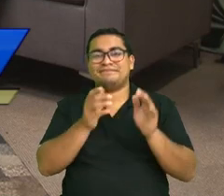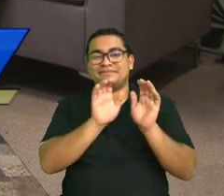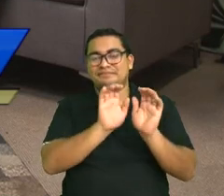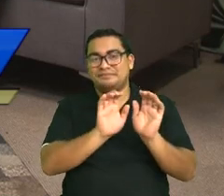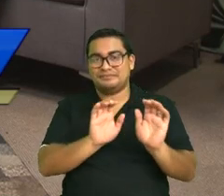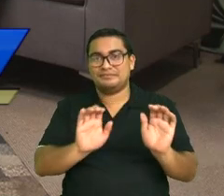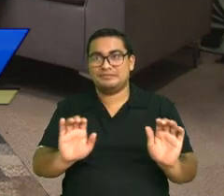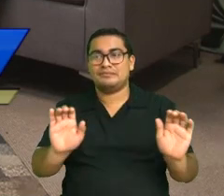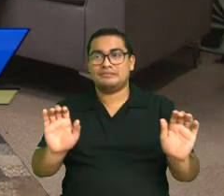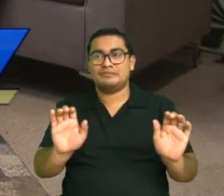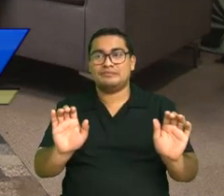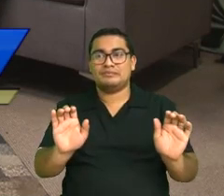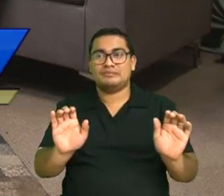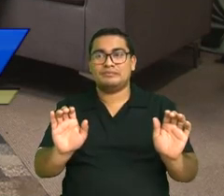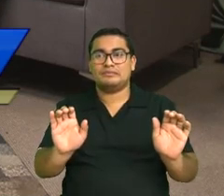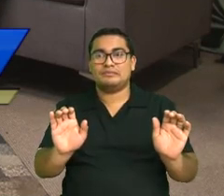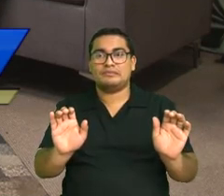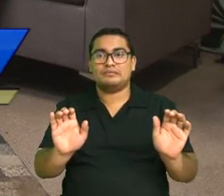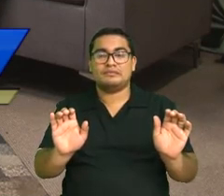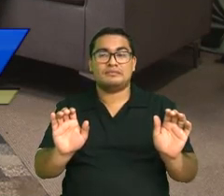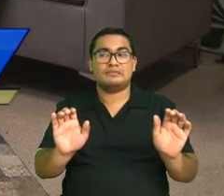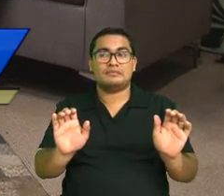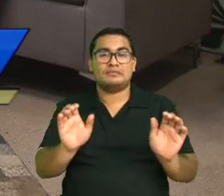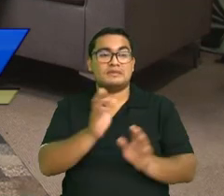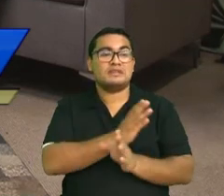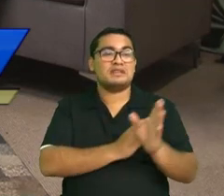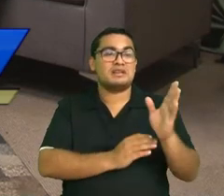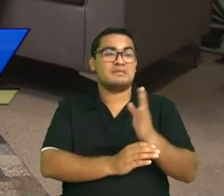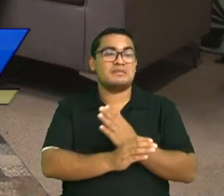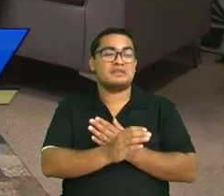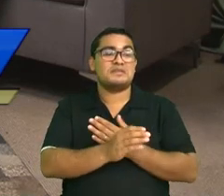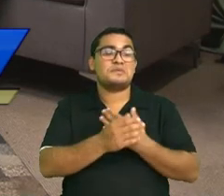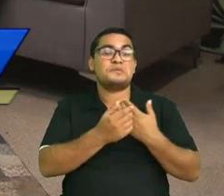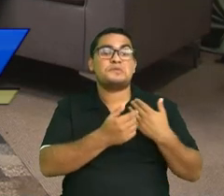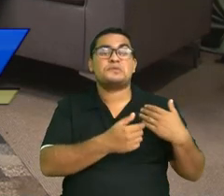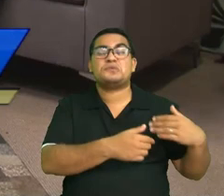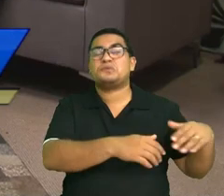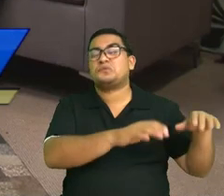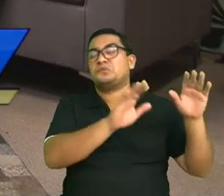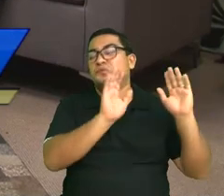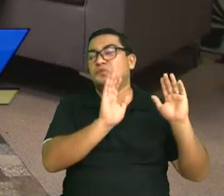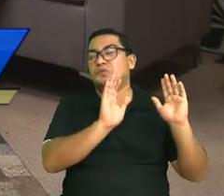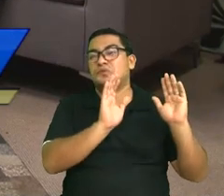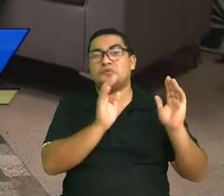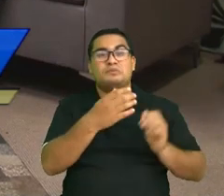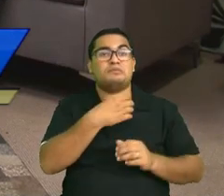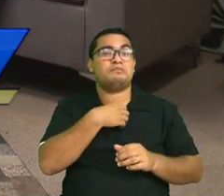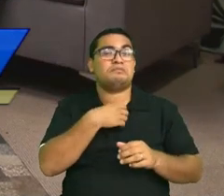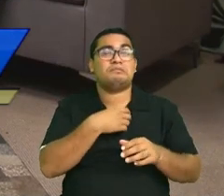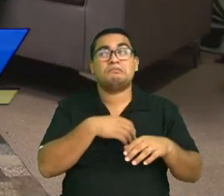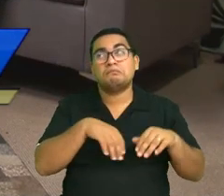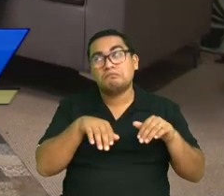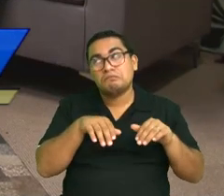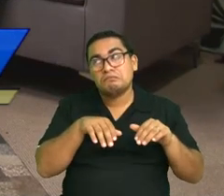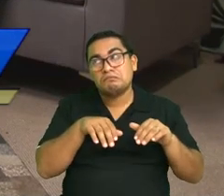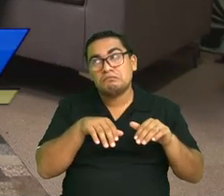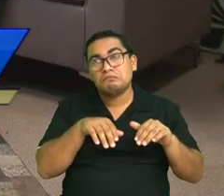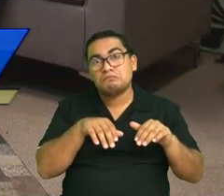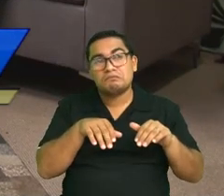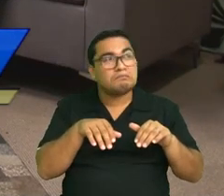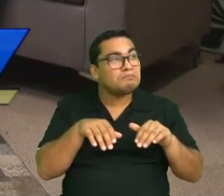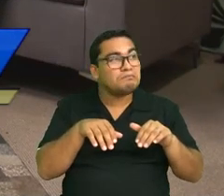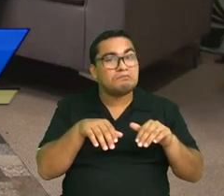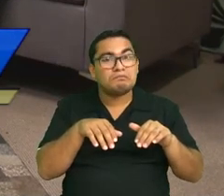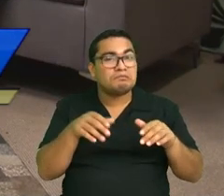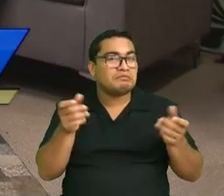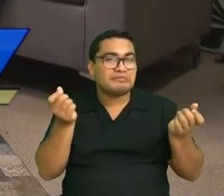tal vez eran descuidados, con un desarrollo muy mínimo de sus habilidades, y obviamente si al